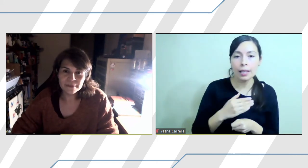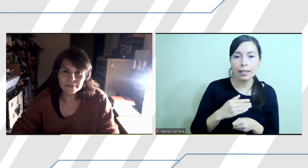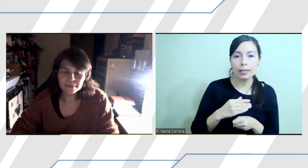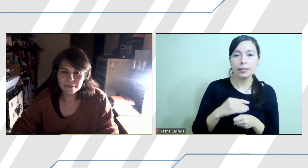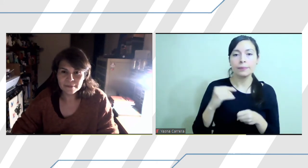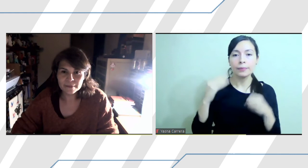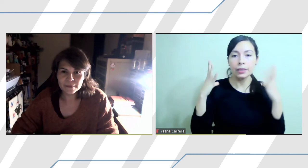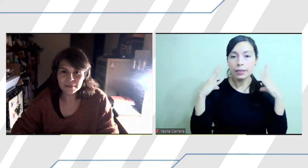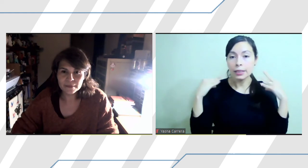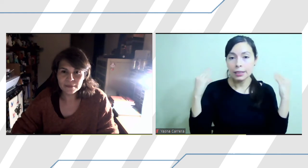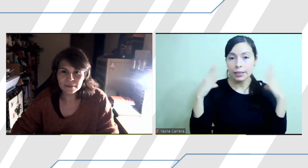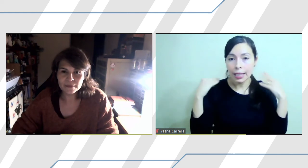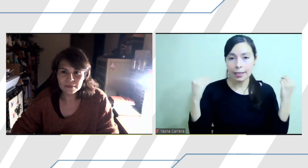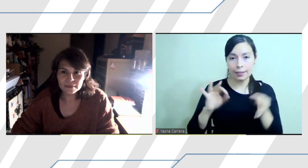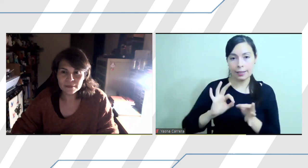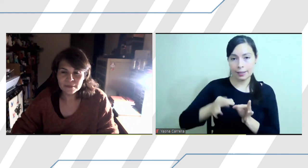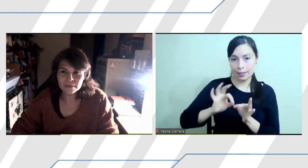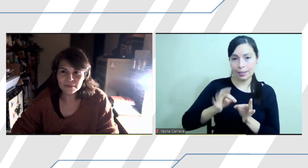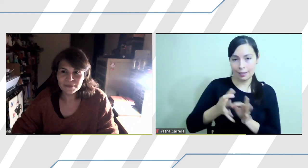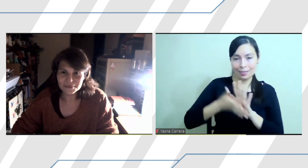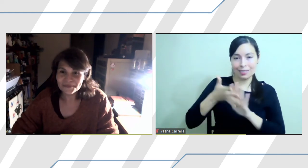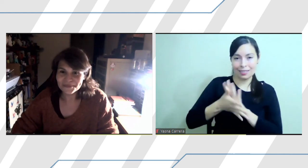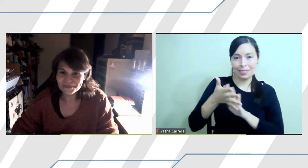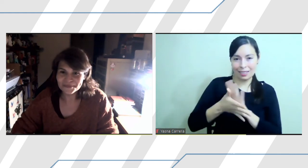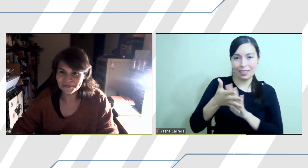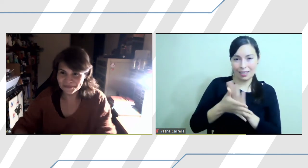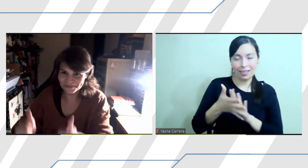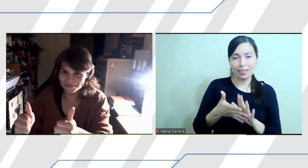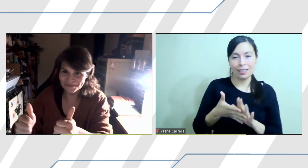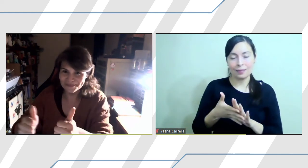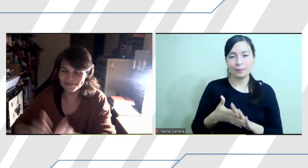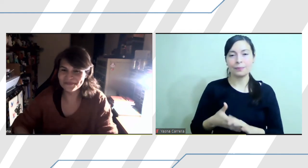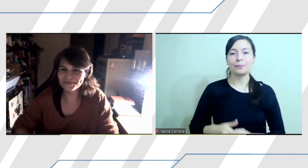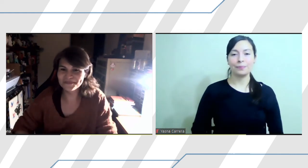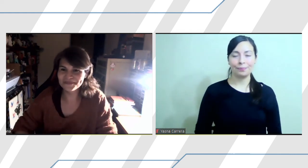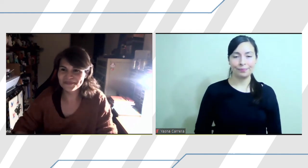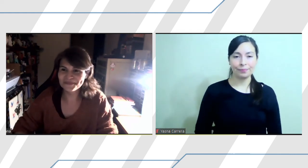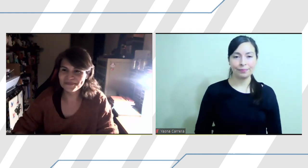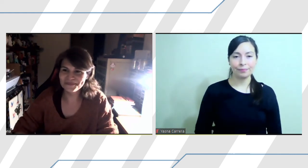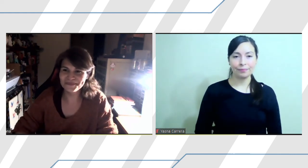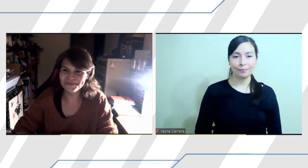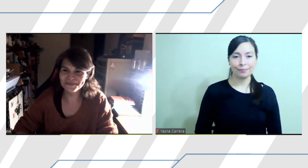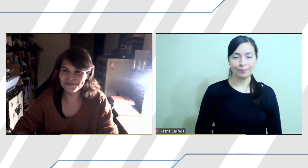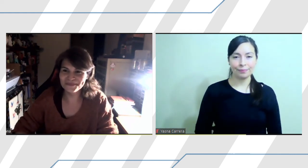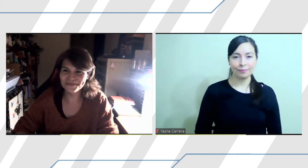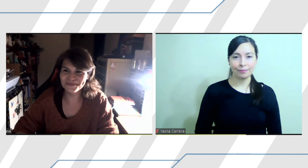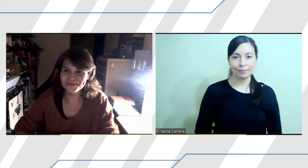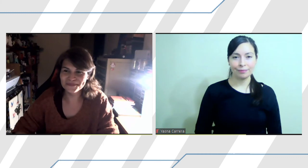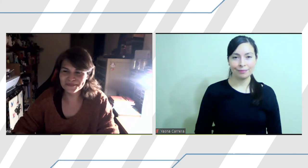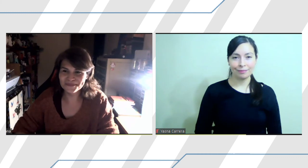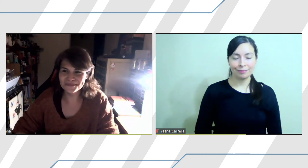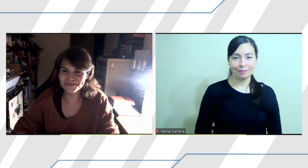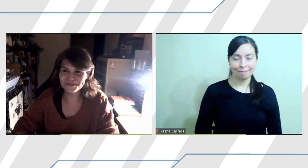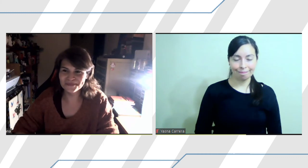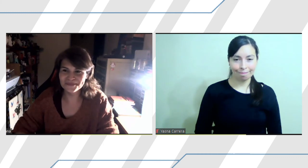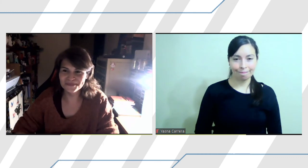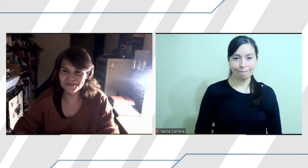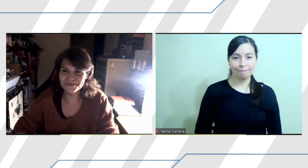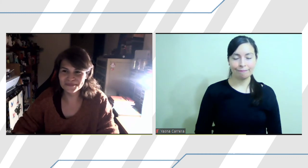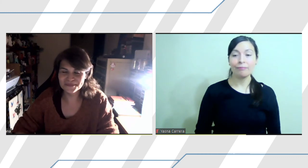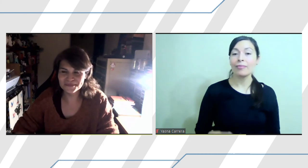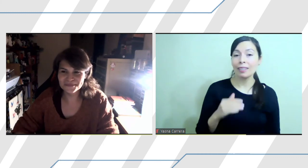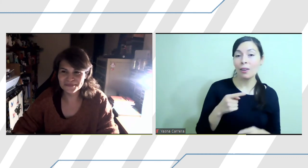de la traducción en lengua de señas. Tito Leonardo Pizarro nos manifiesta sus